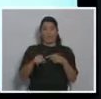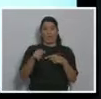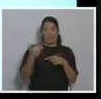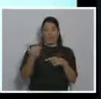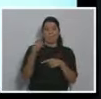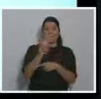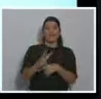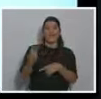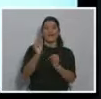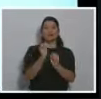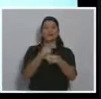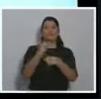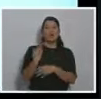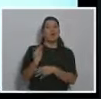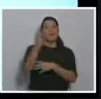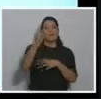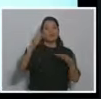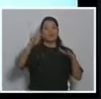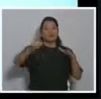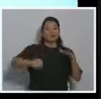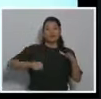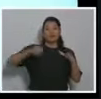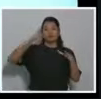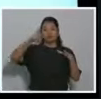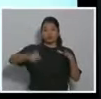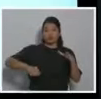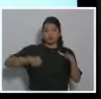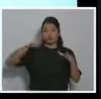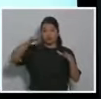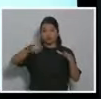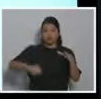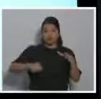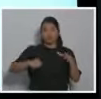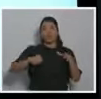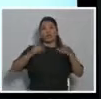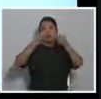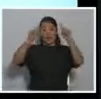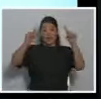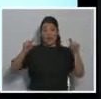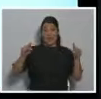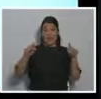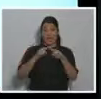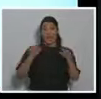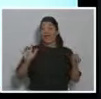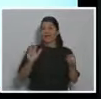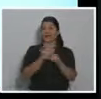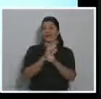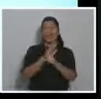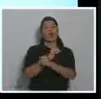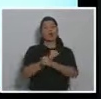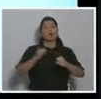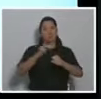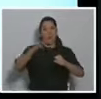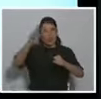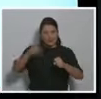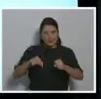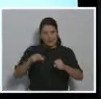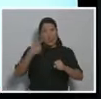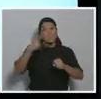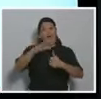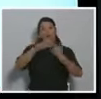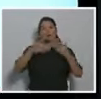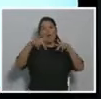realizó el primer sorteo de los enteros del Gordo Navideño entre todas las personas que ya activaron